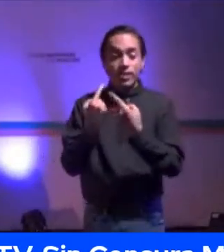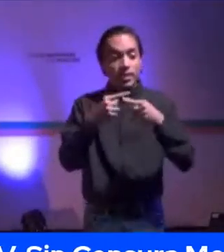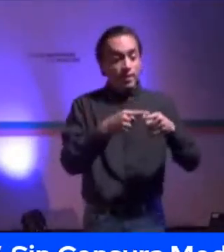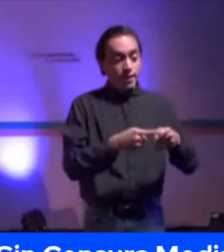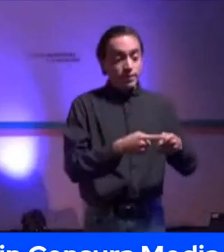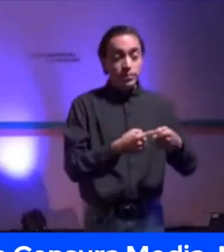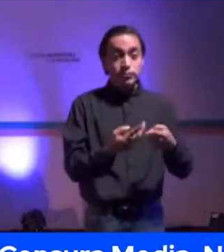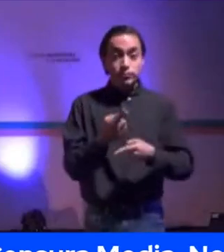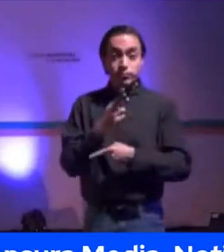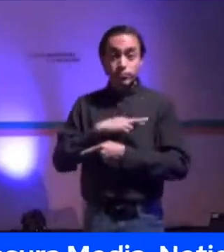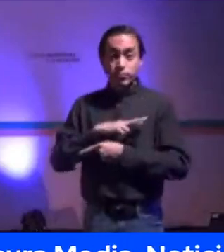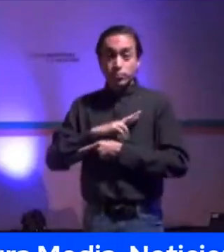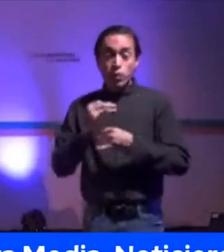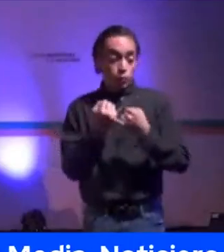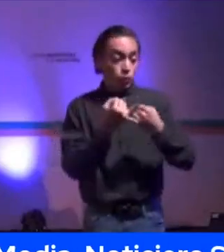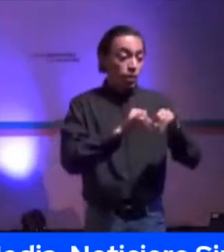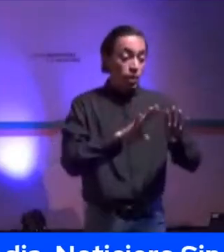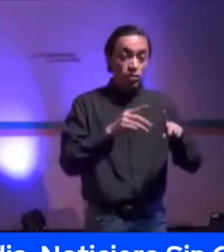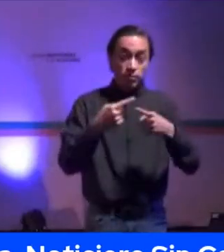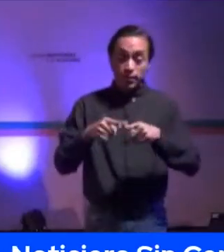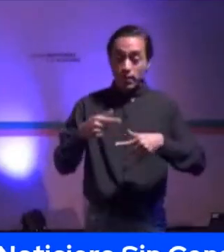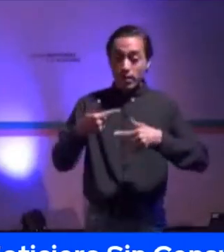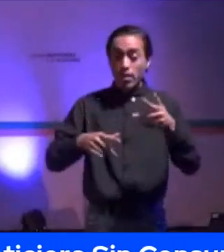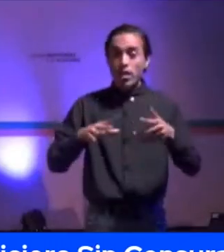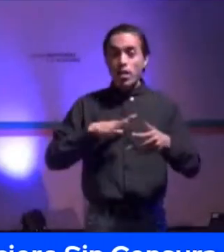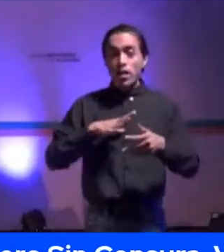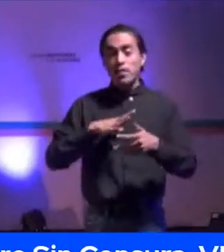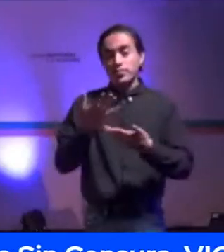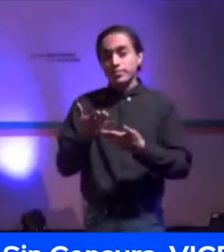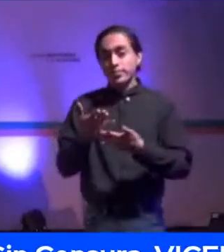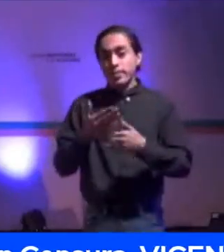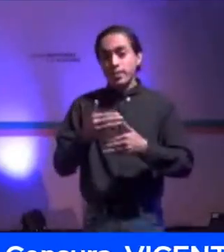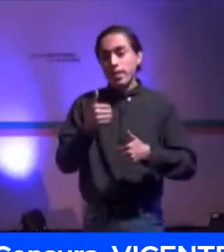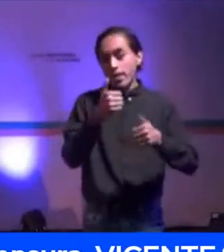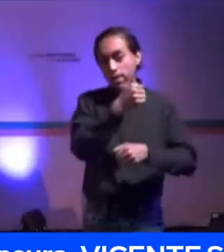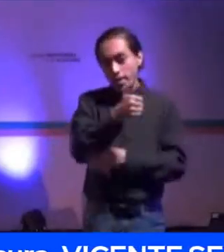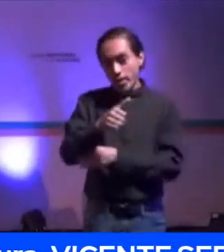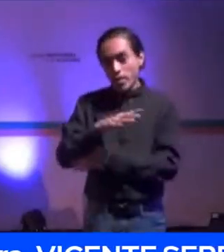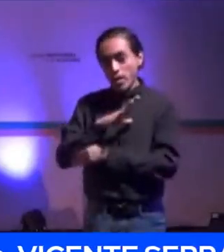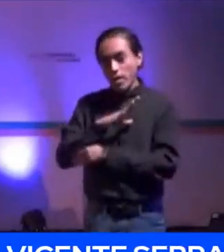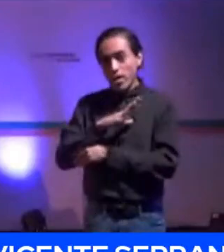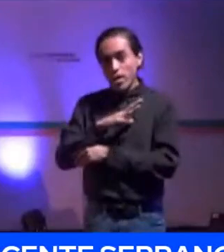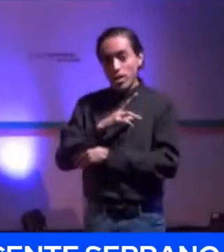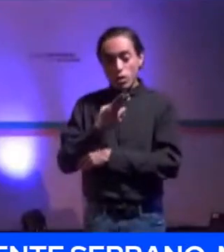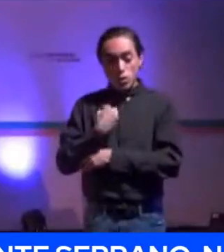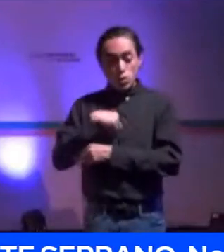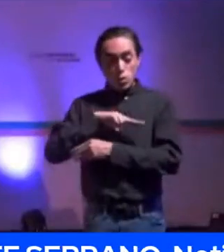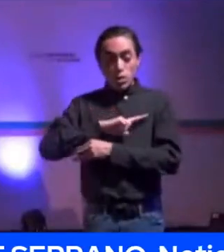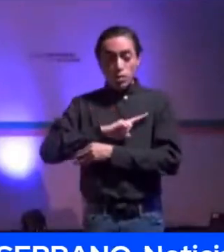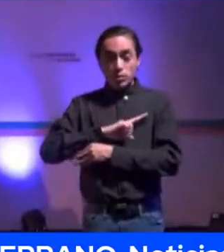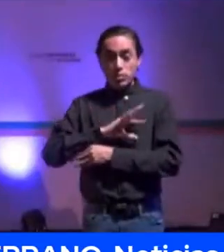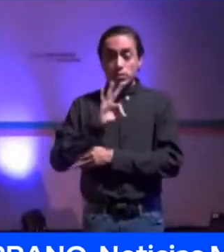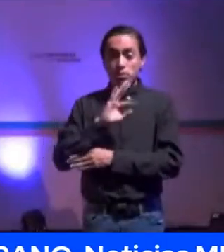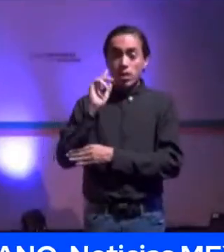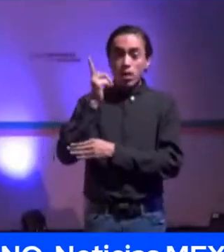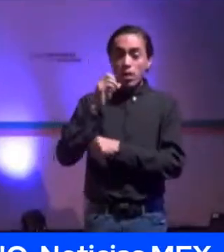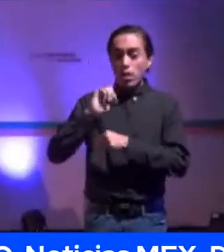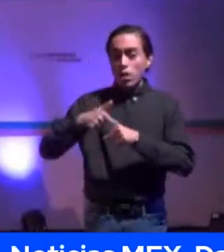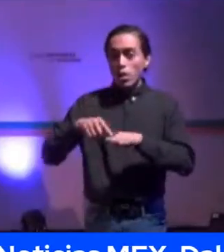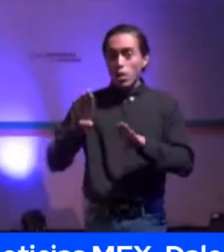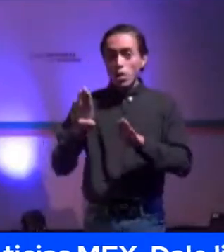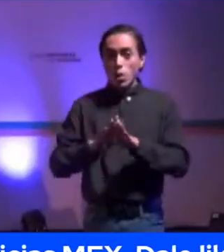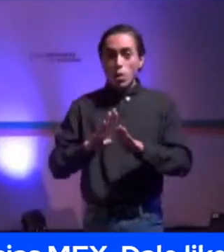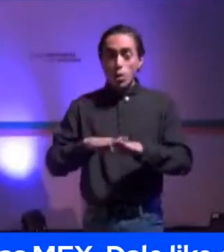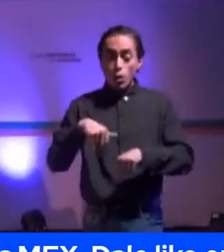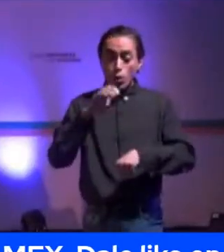Y obviamente hay que ser sinceros, al César lo que es del César. Entre muchos de nosotros a lo mejor pues no nos llevamos de